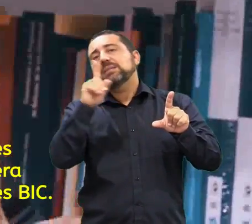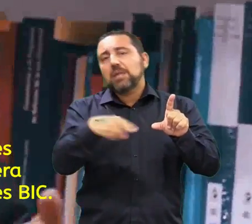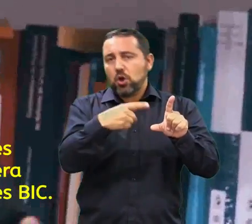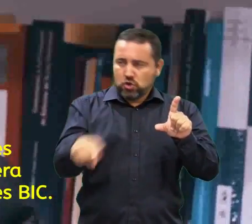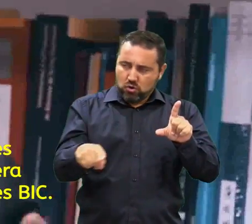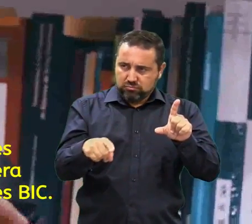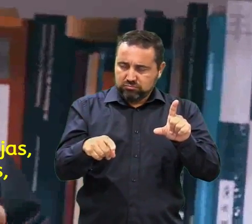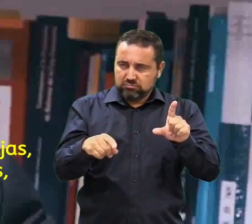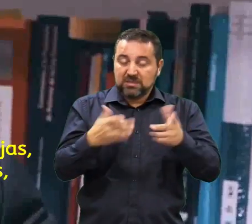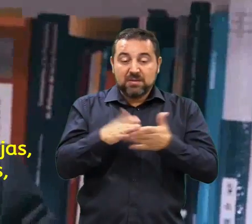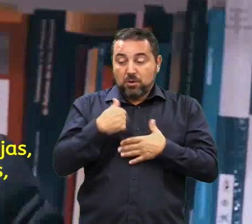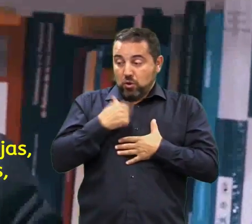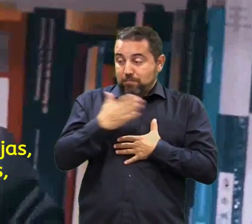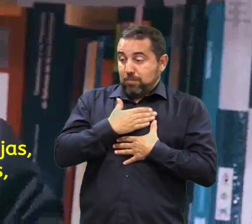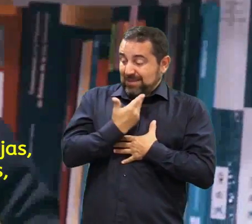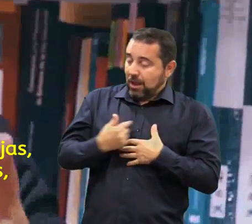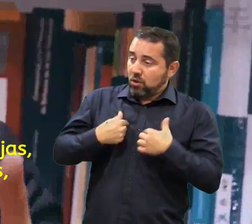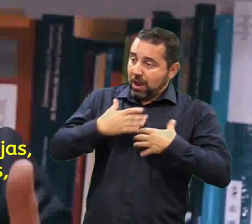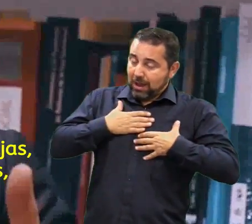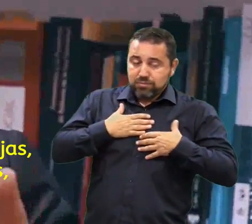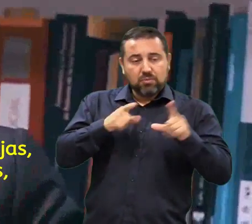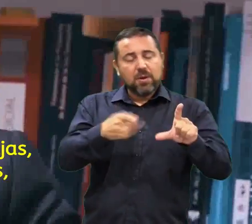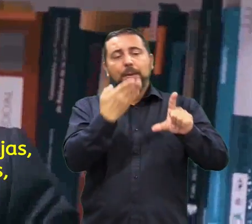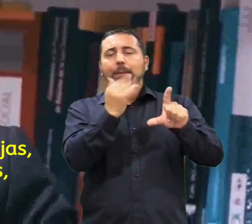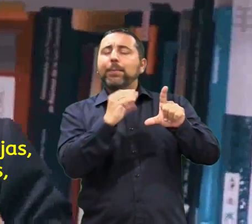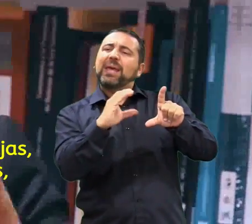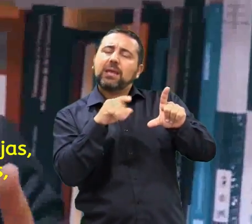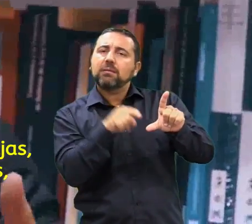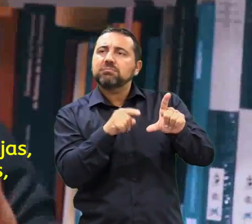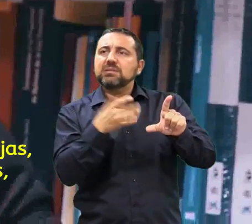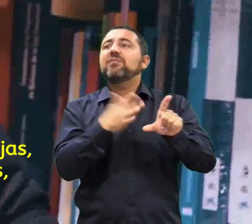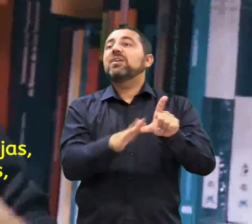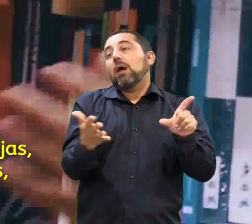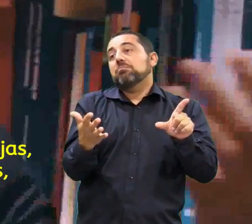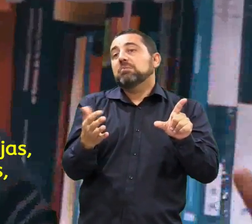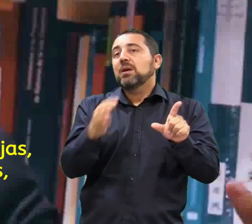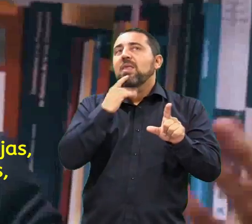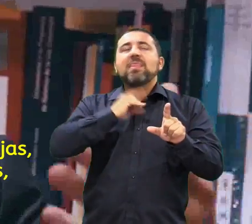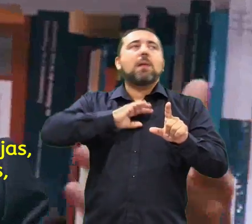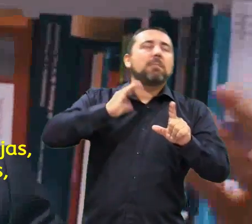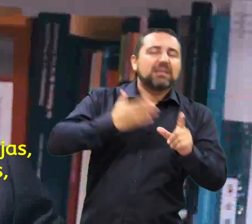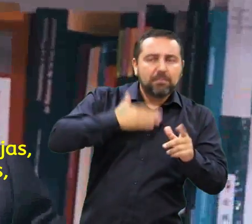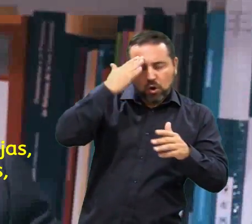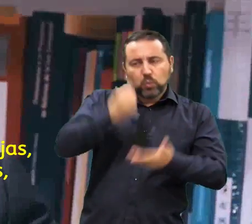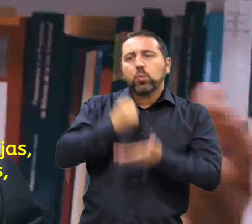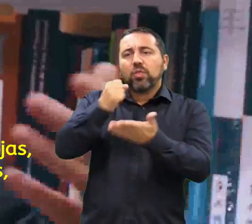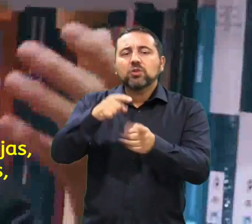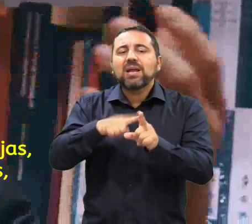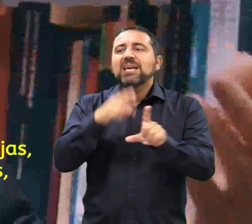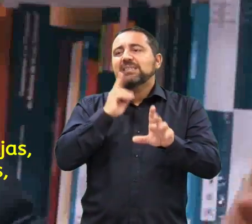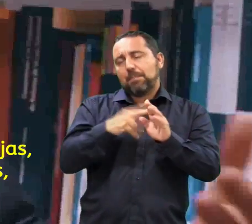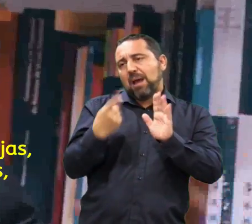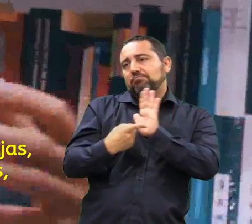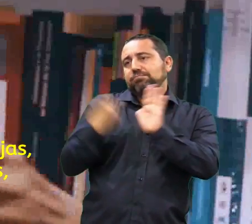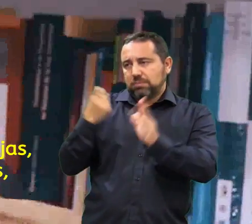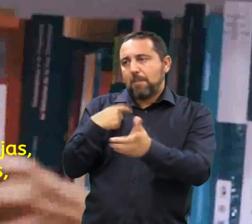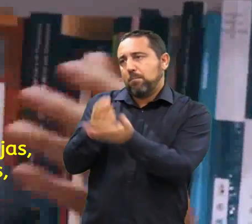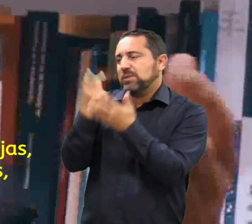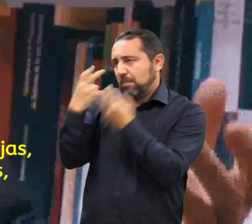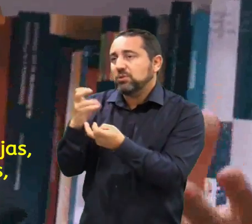es BIC o no es BIC. El BIC comporta para el propietario las ventajas de estar en las exenciones en